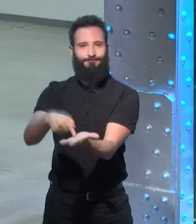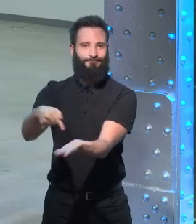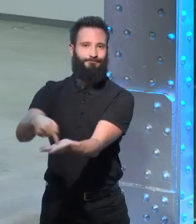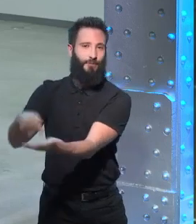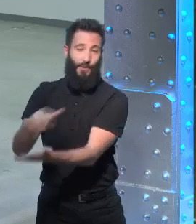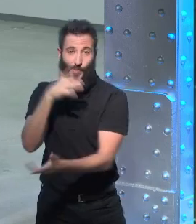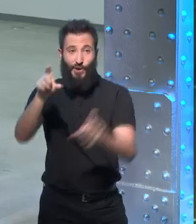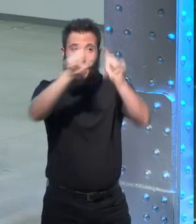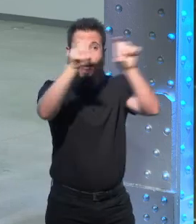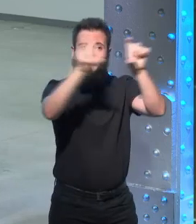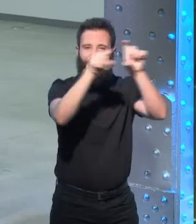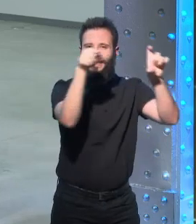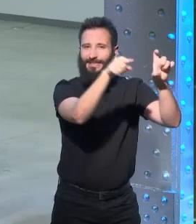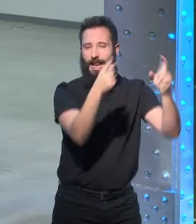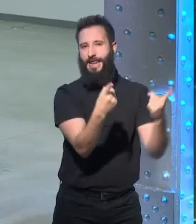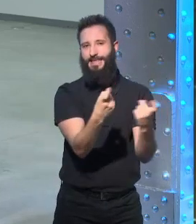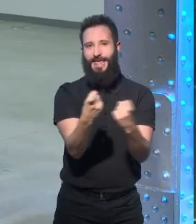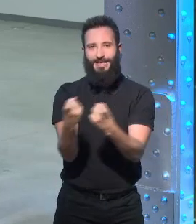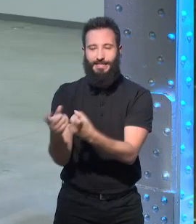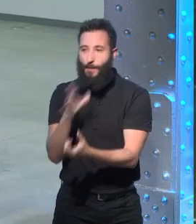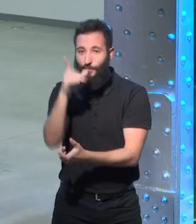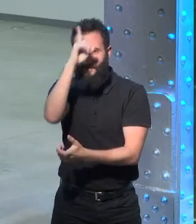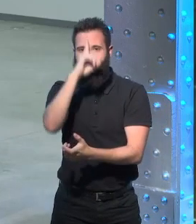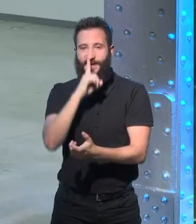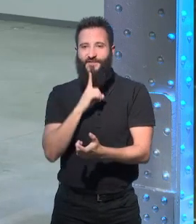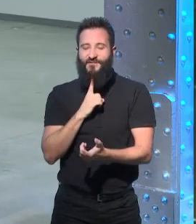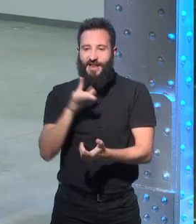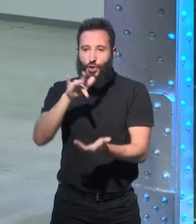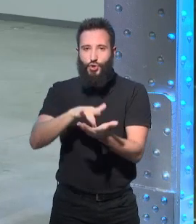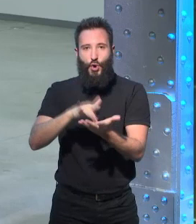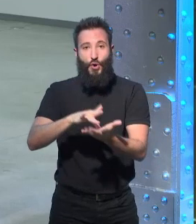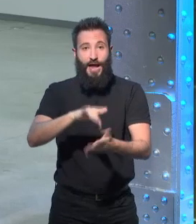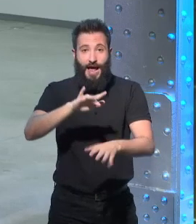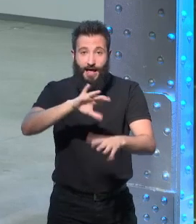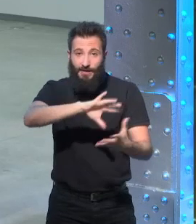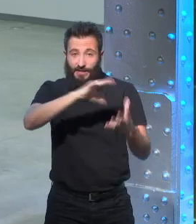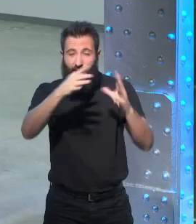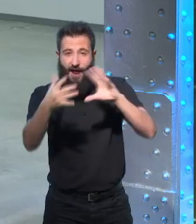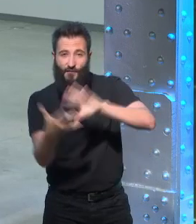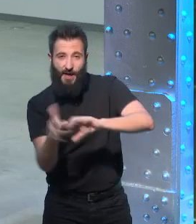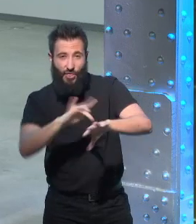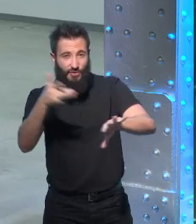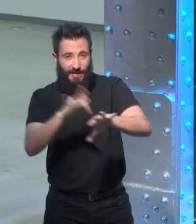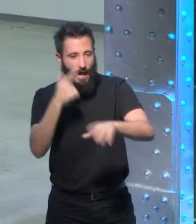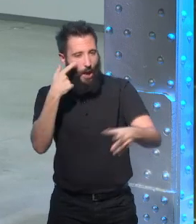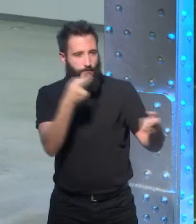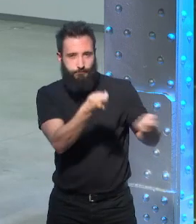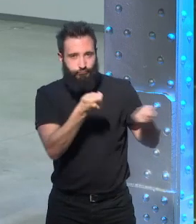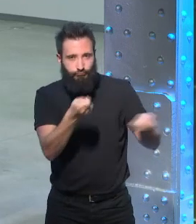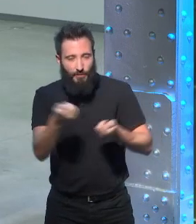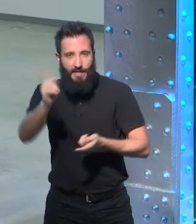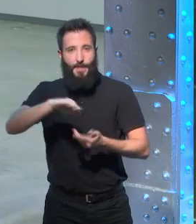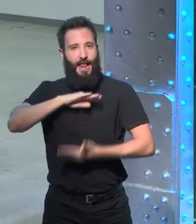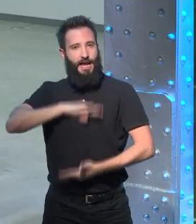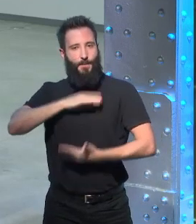empresas, como decía, necesitan perfiles que lideren esa transformación digital y que sean capaces de